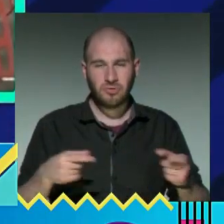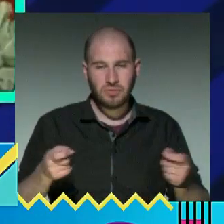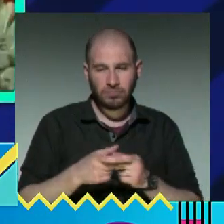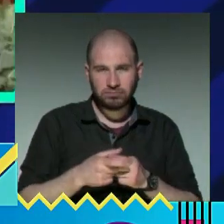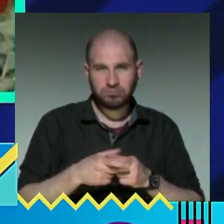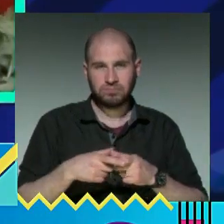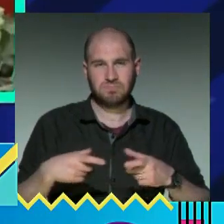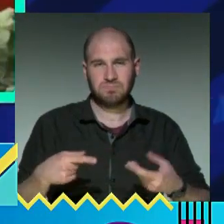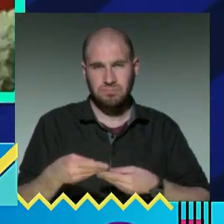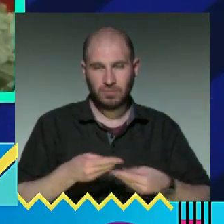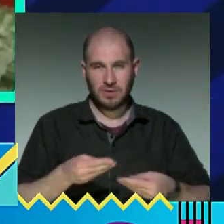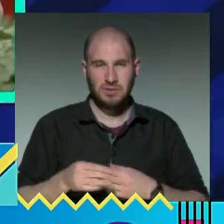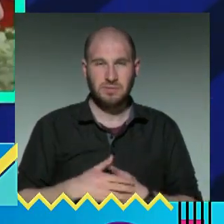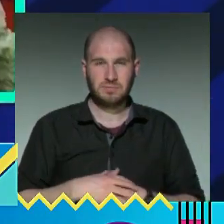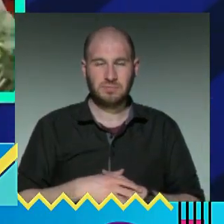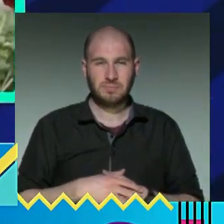medianos